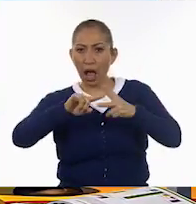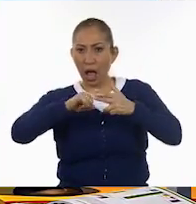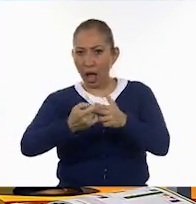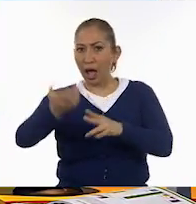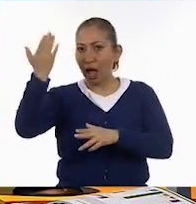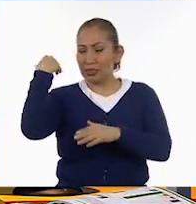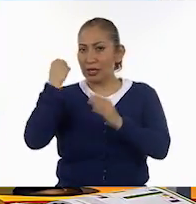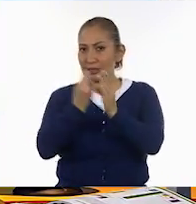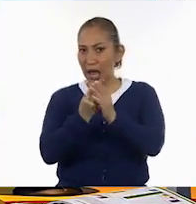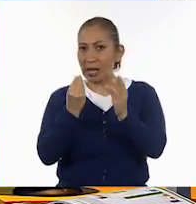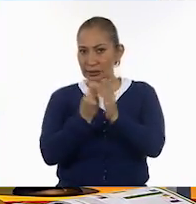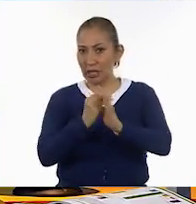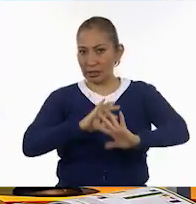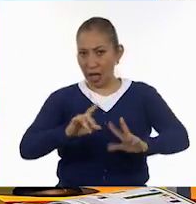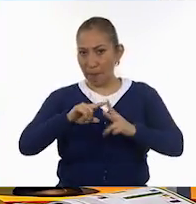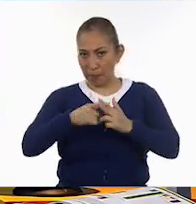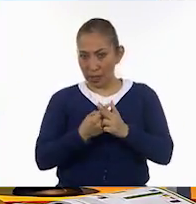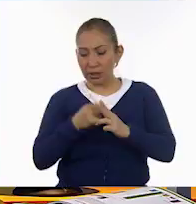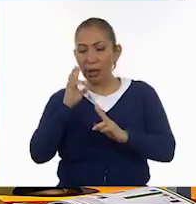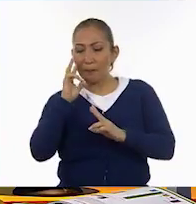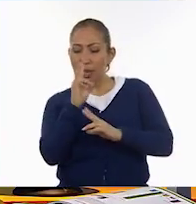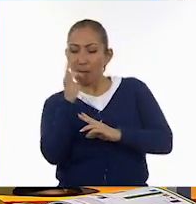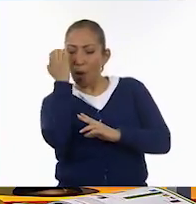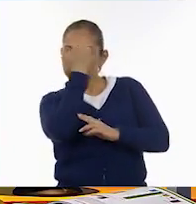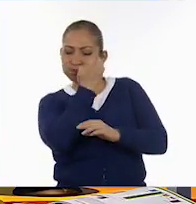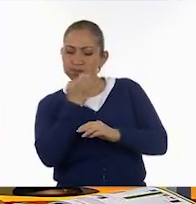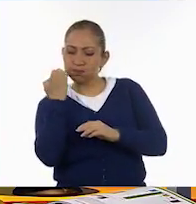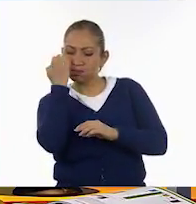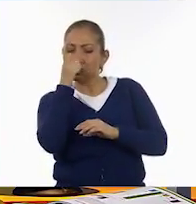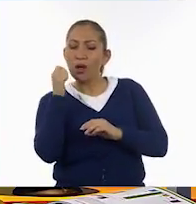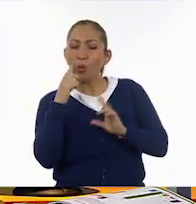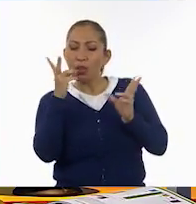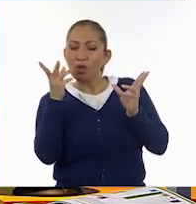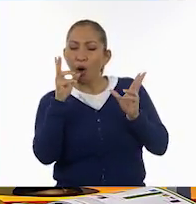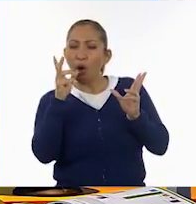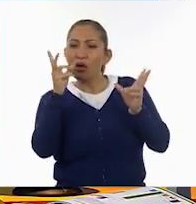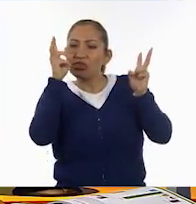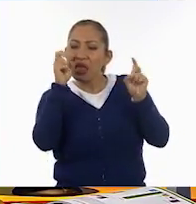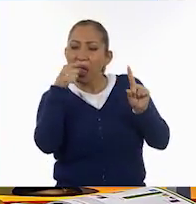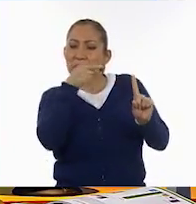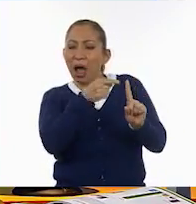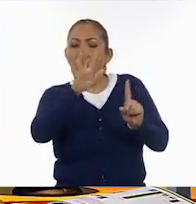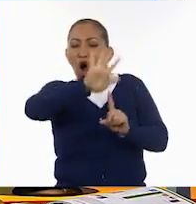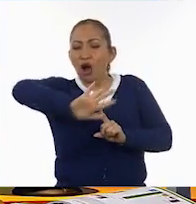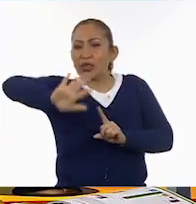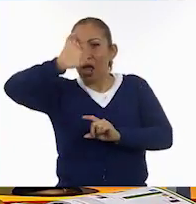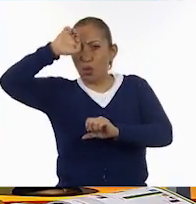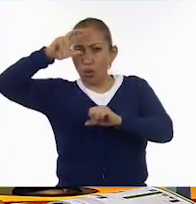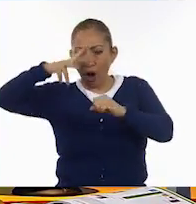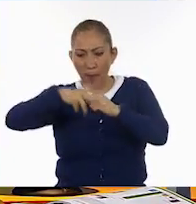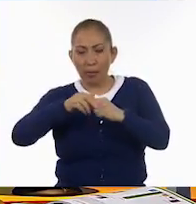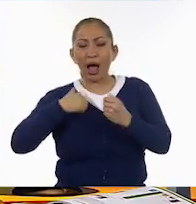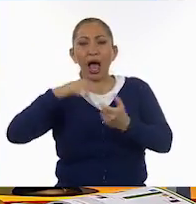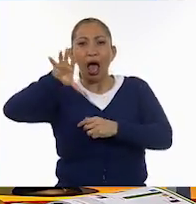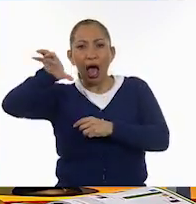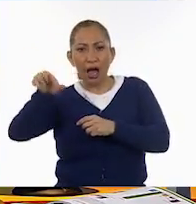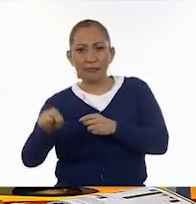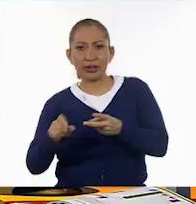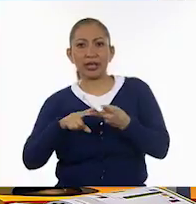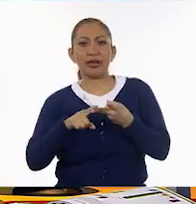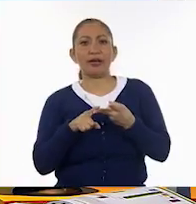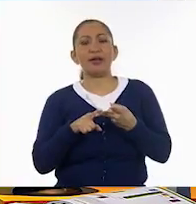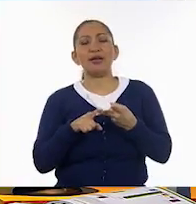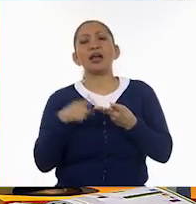ver la sesión anterior, María. Sí. Estuvimos analizando los casos de unos continentes, Europa, África,